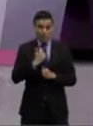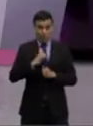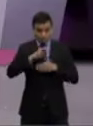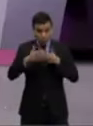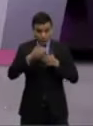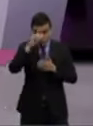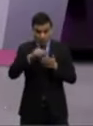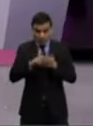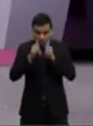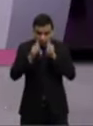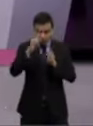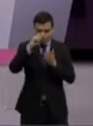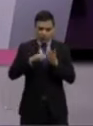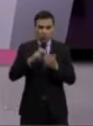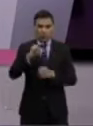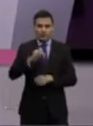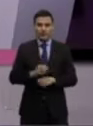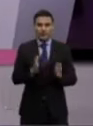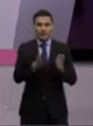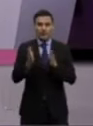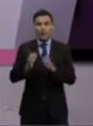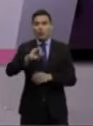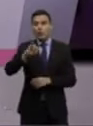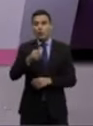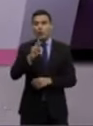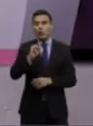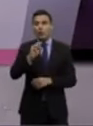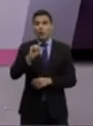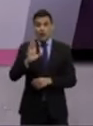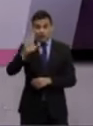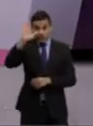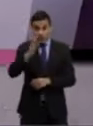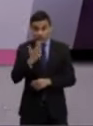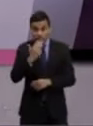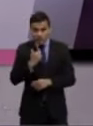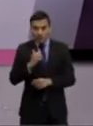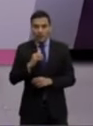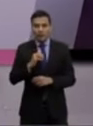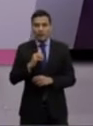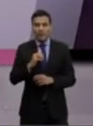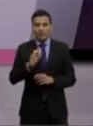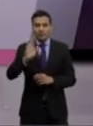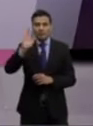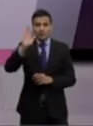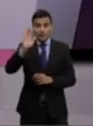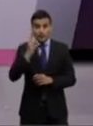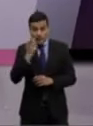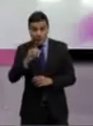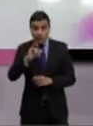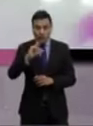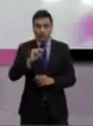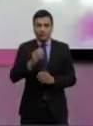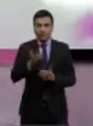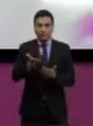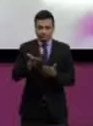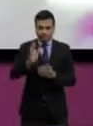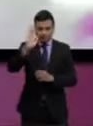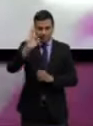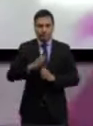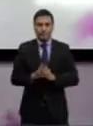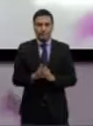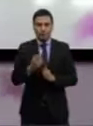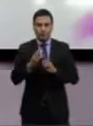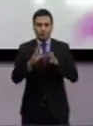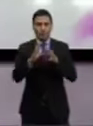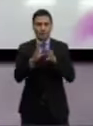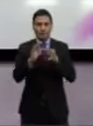Juncal. No había pedido la palabra, pero ¿cómo? No, si no la quieres, no, Julián. No. Le damos con mucho gusto. Bueno, aquí